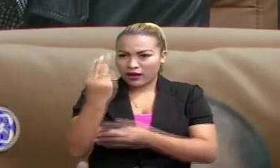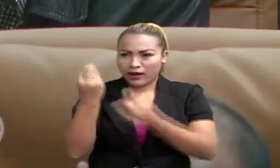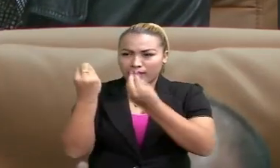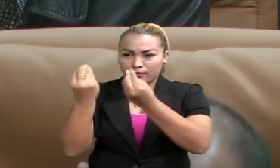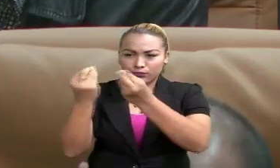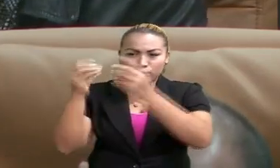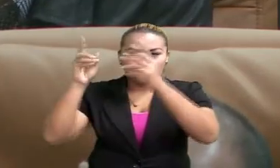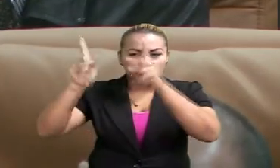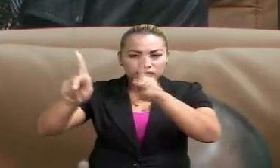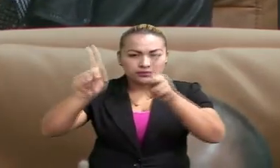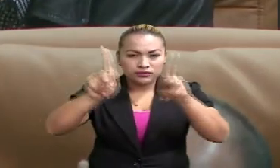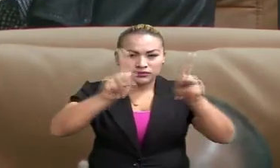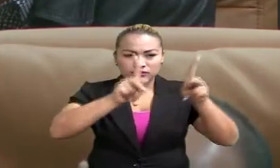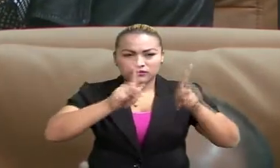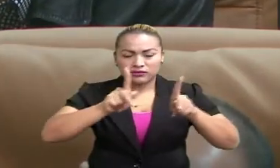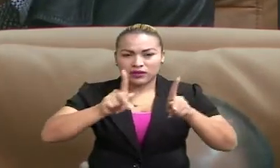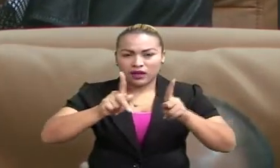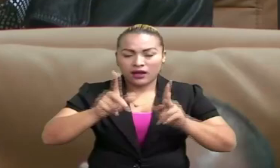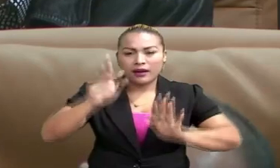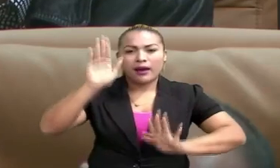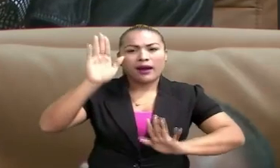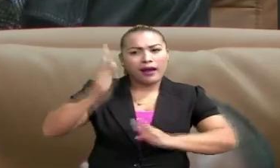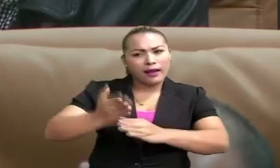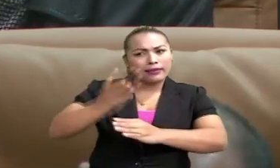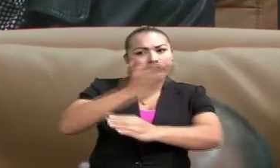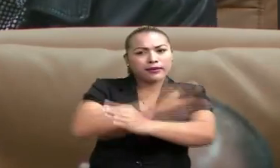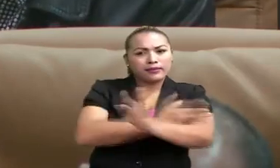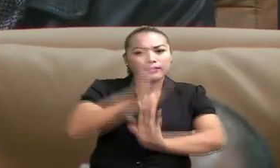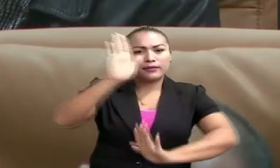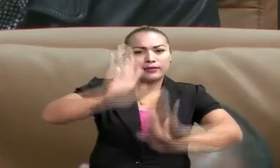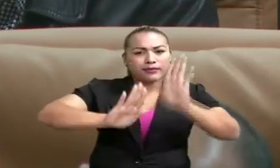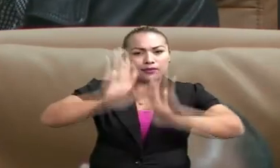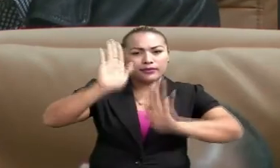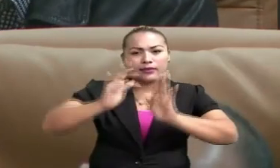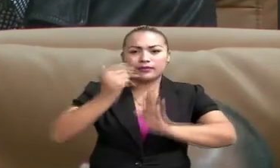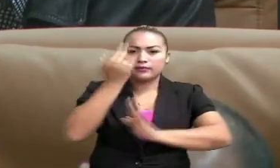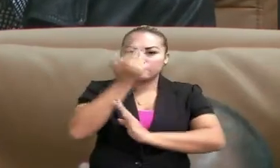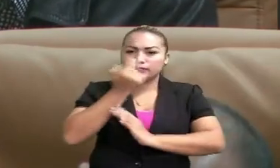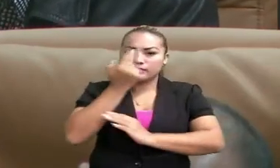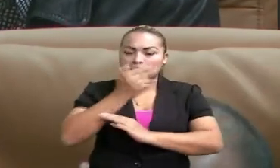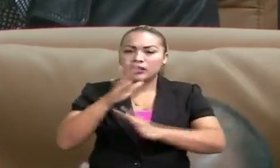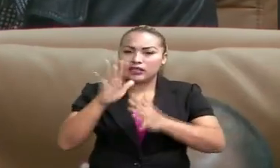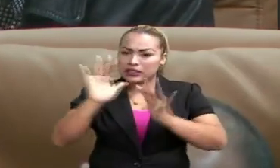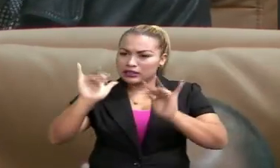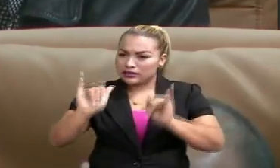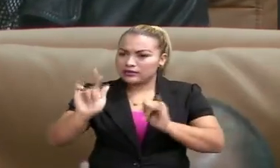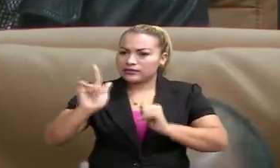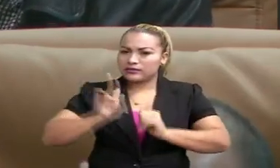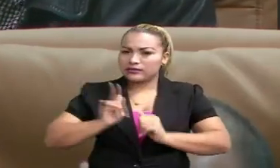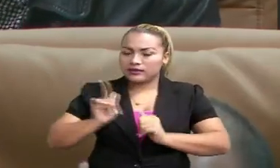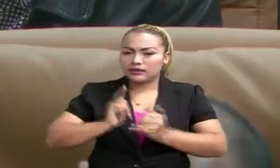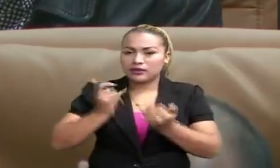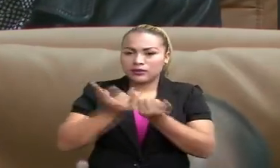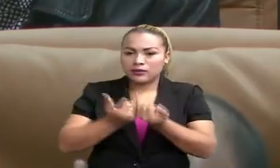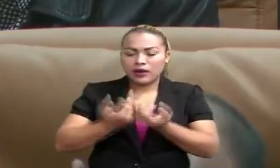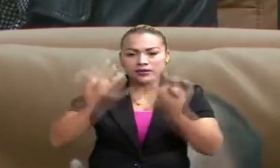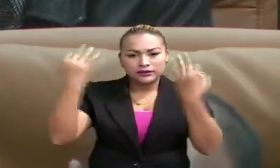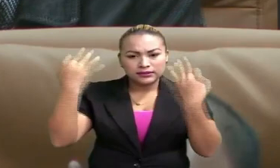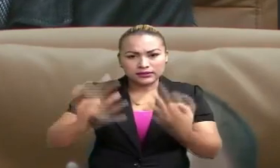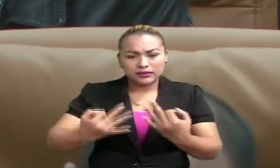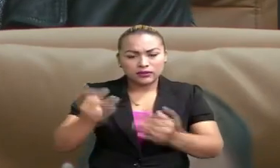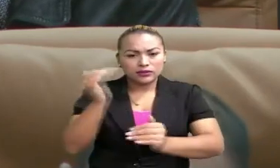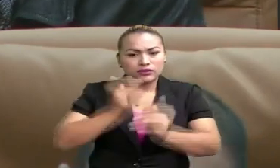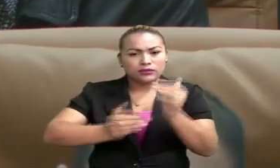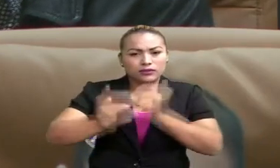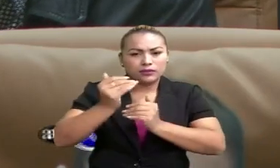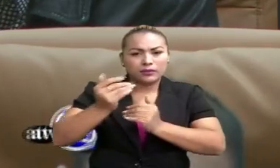gente, primero que participó en la consulta y segundo que tiene cifradas sus esperanzas en garantizar más